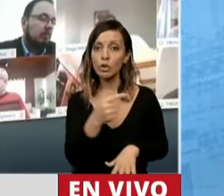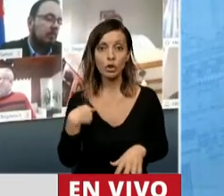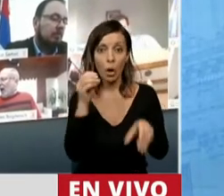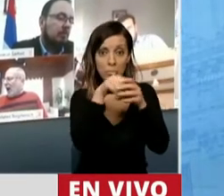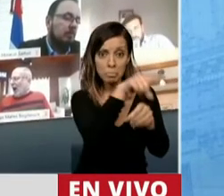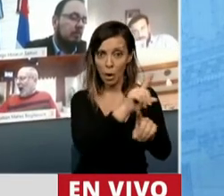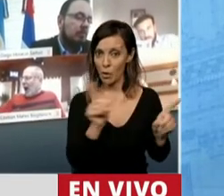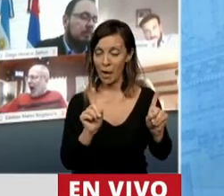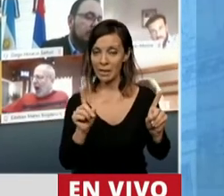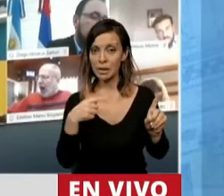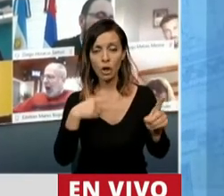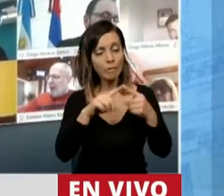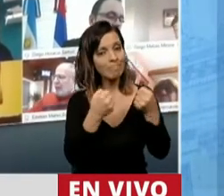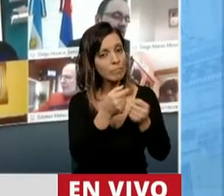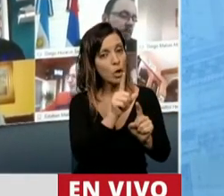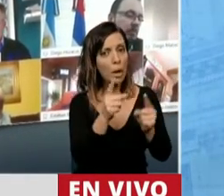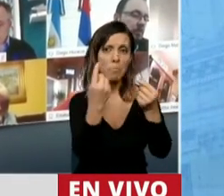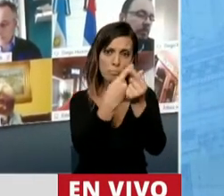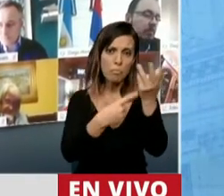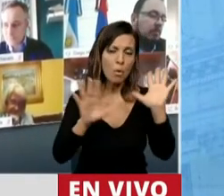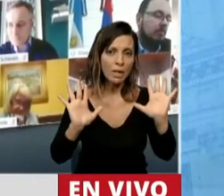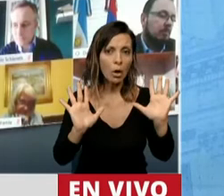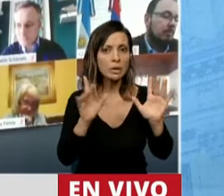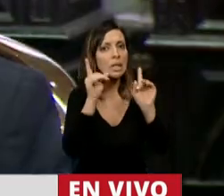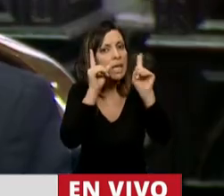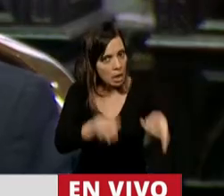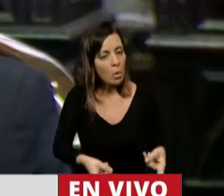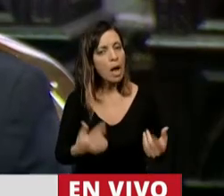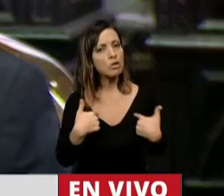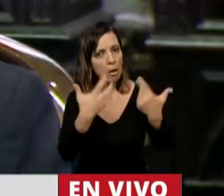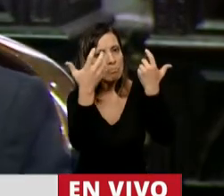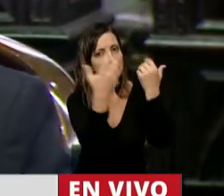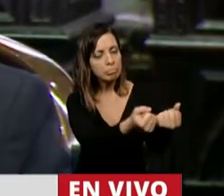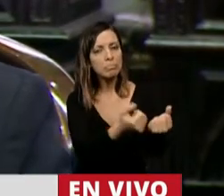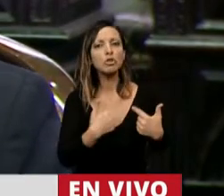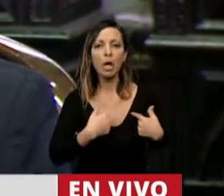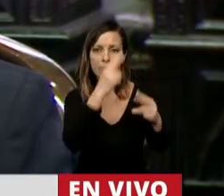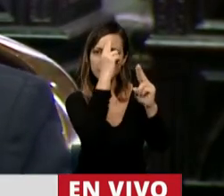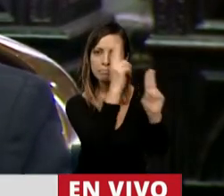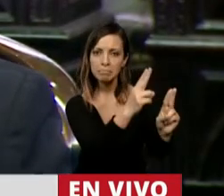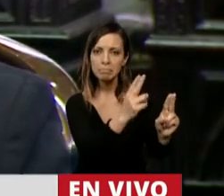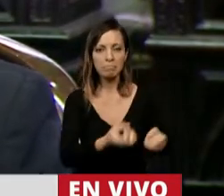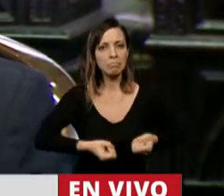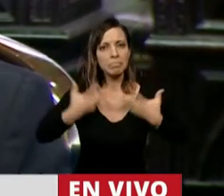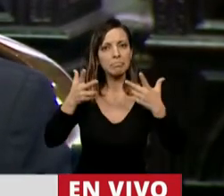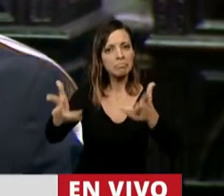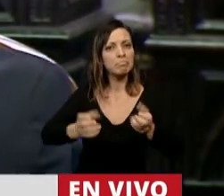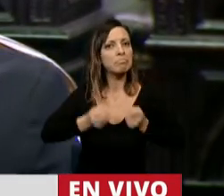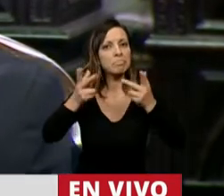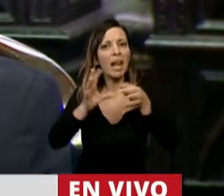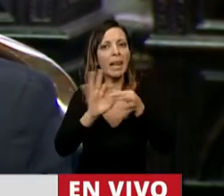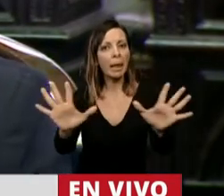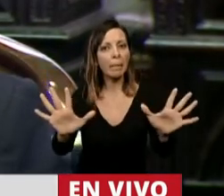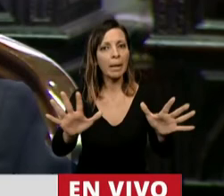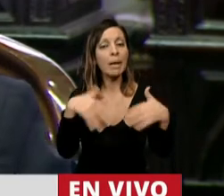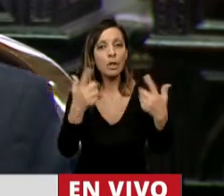espacio, y a pesar de no coincidir con usted en un montón de cosas, sí respeto el libre albedrío y la libertad de opinión. Por